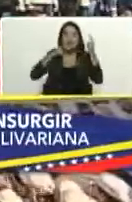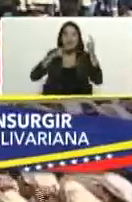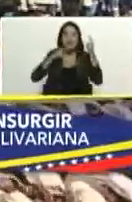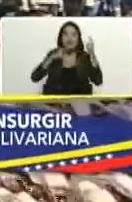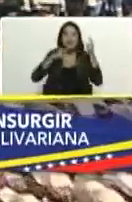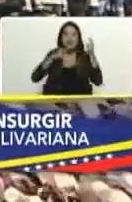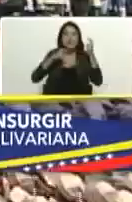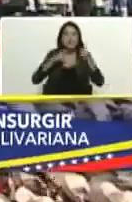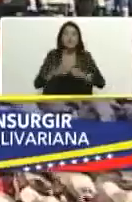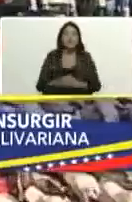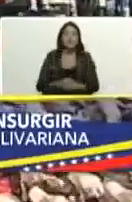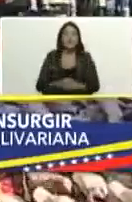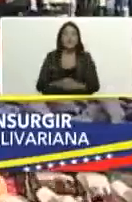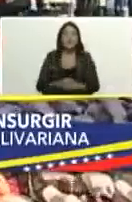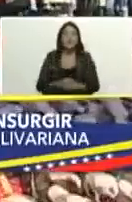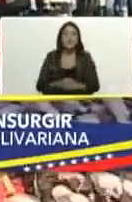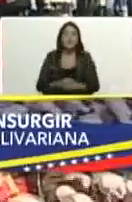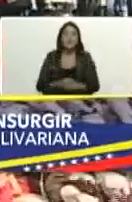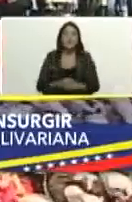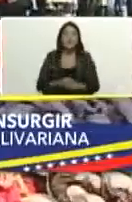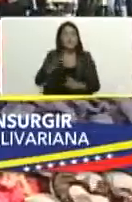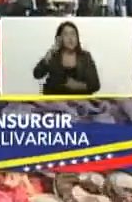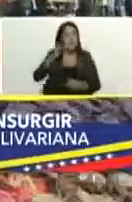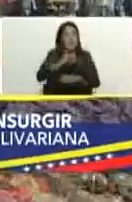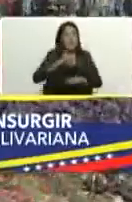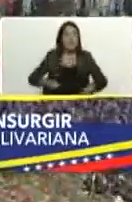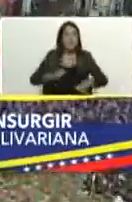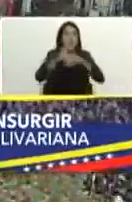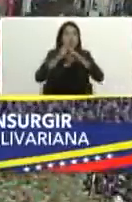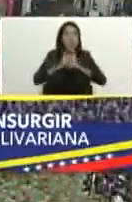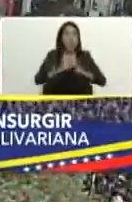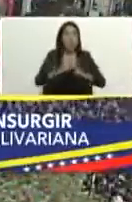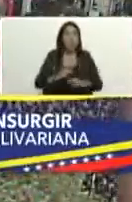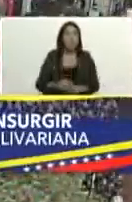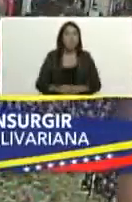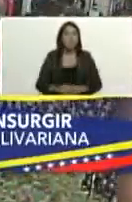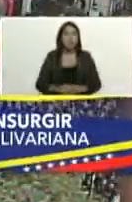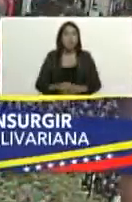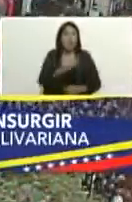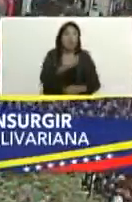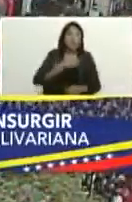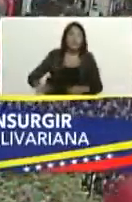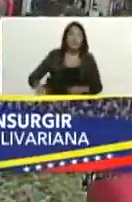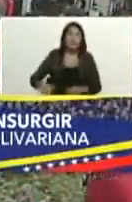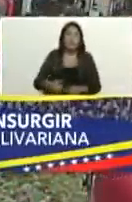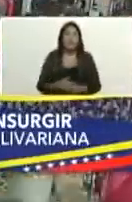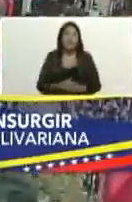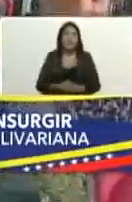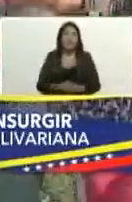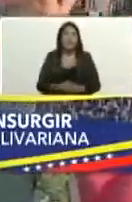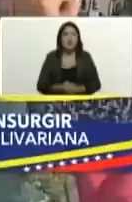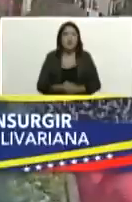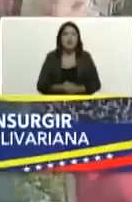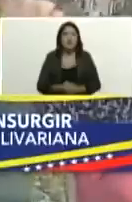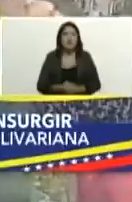gloriosa Guardia de Honor, nuestra gloriosa Casa